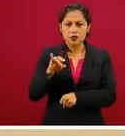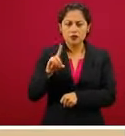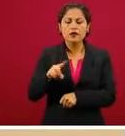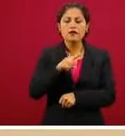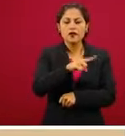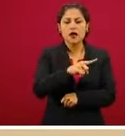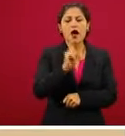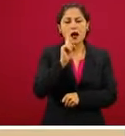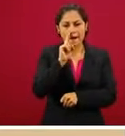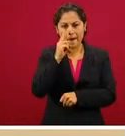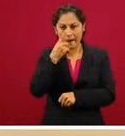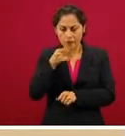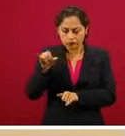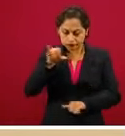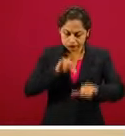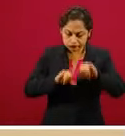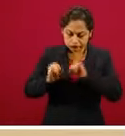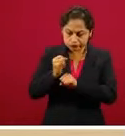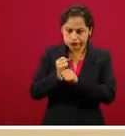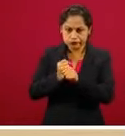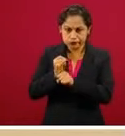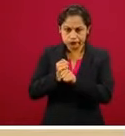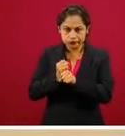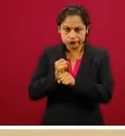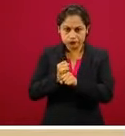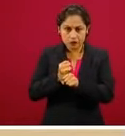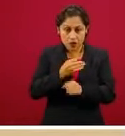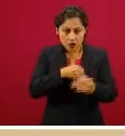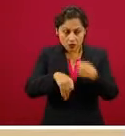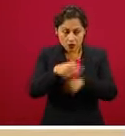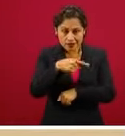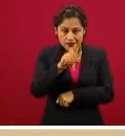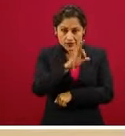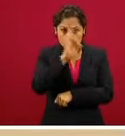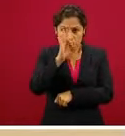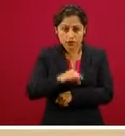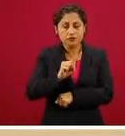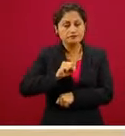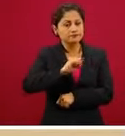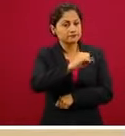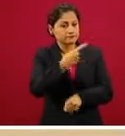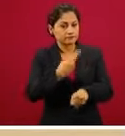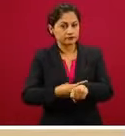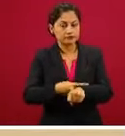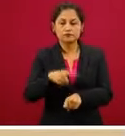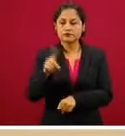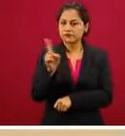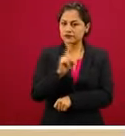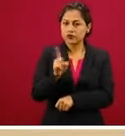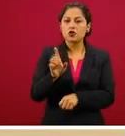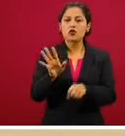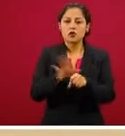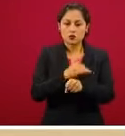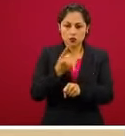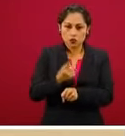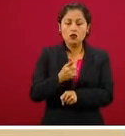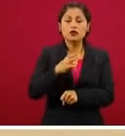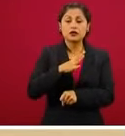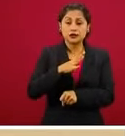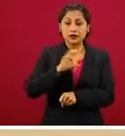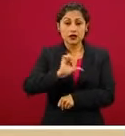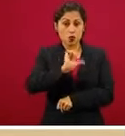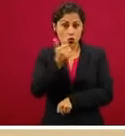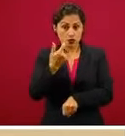encuentran positivas al virus COVID. No todas resultan positivas porque hay otras causas también de daño pulmonar agudo,